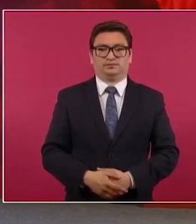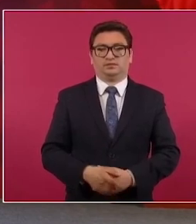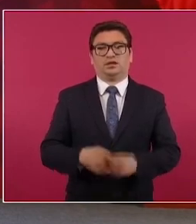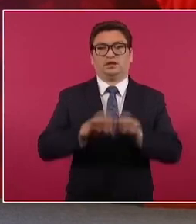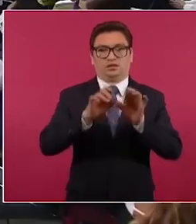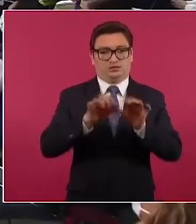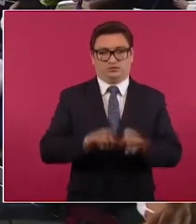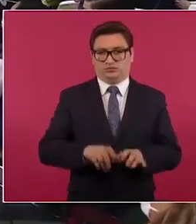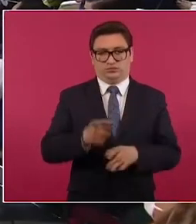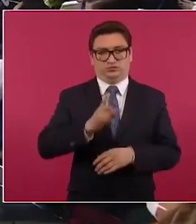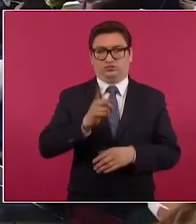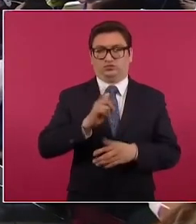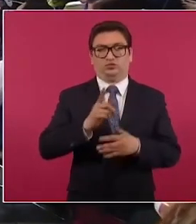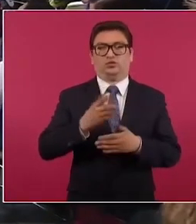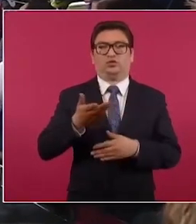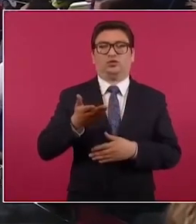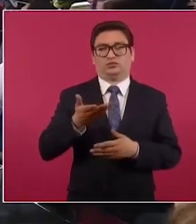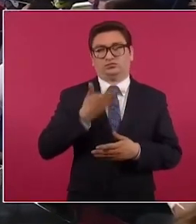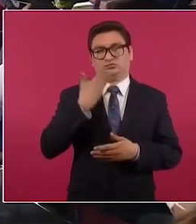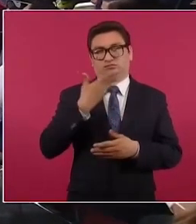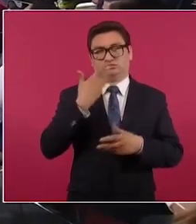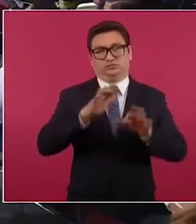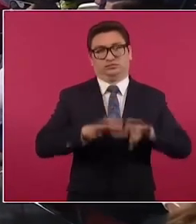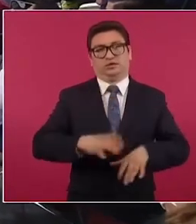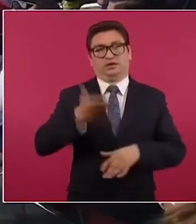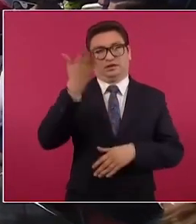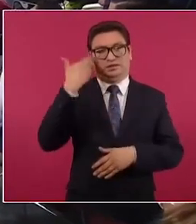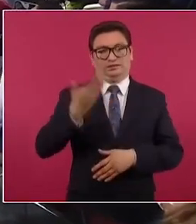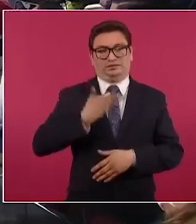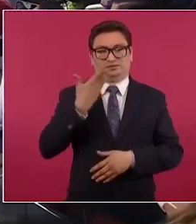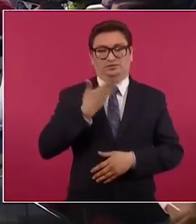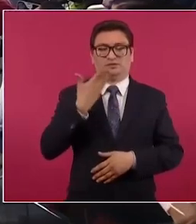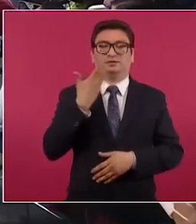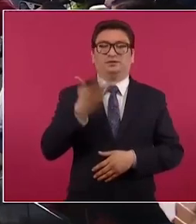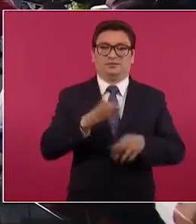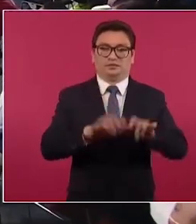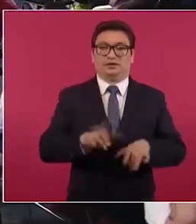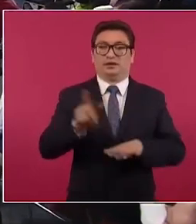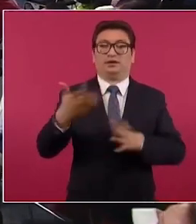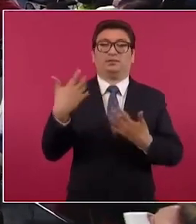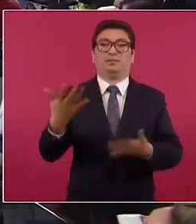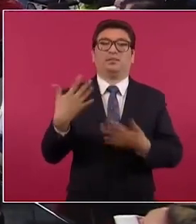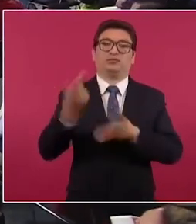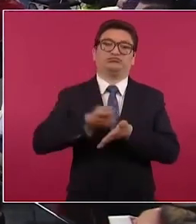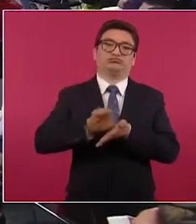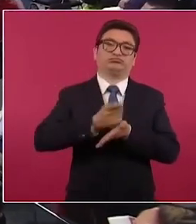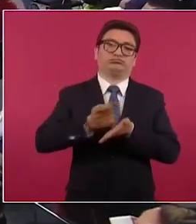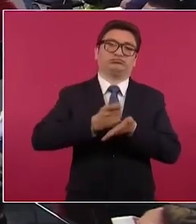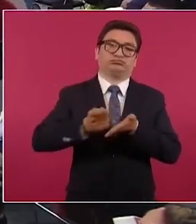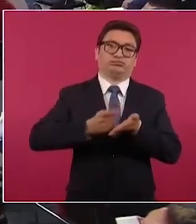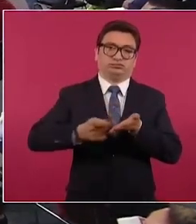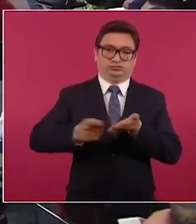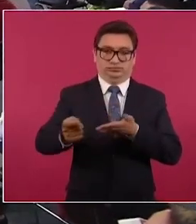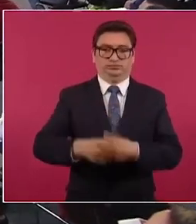máquina, como se decía antes, sino esto es puño y letra, esto,